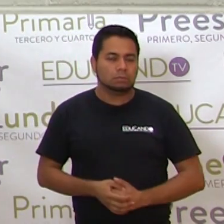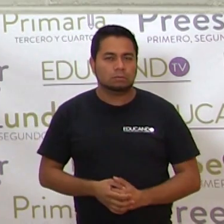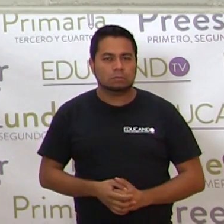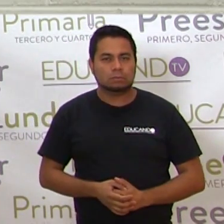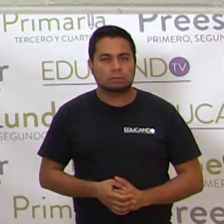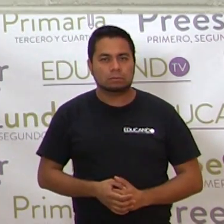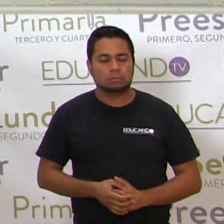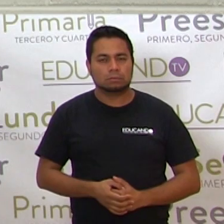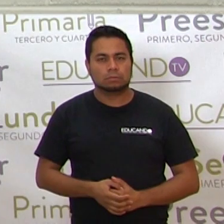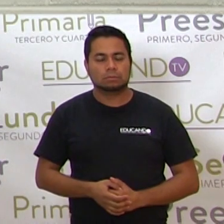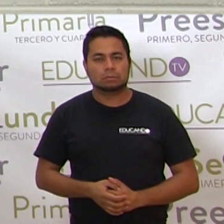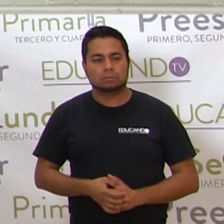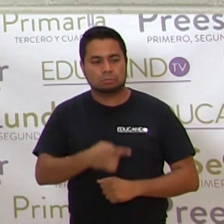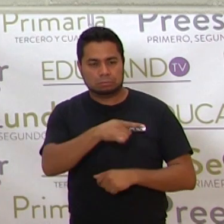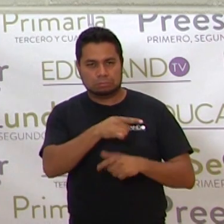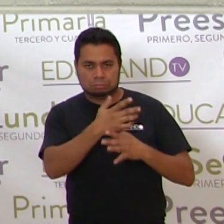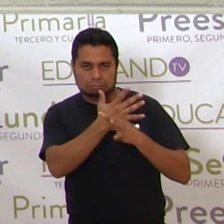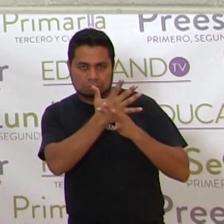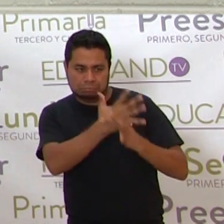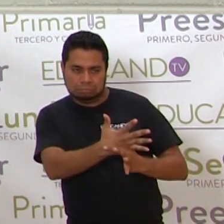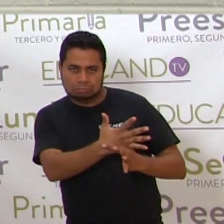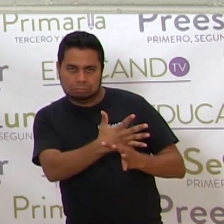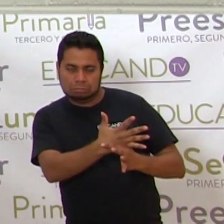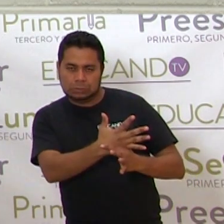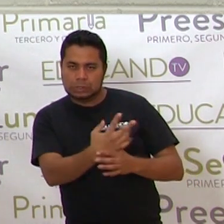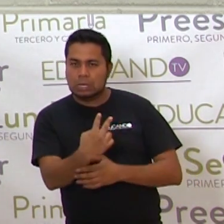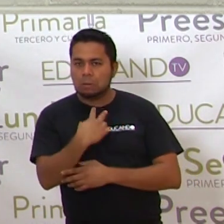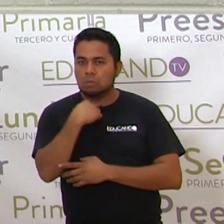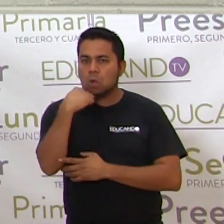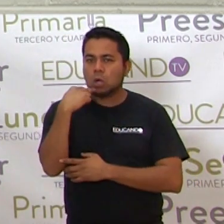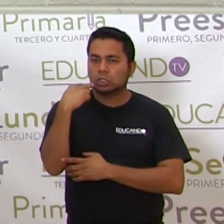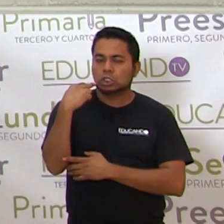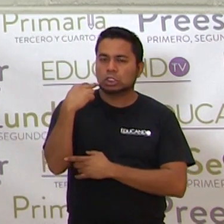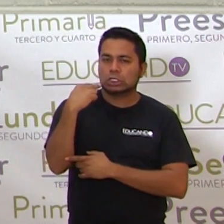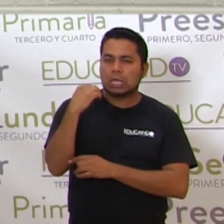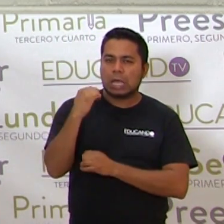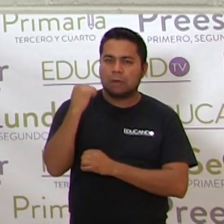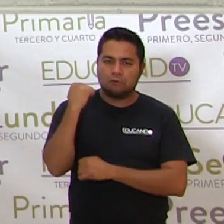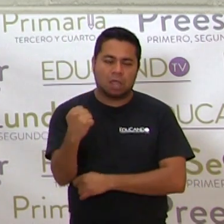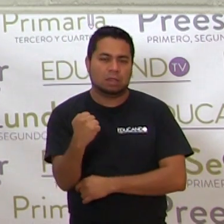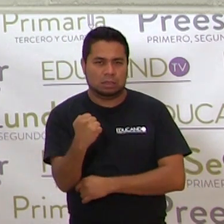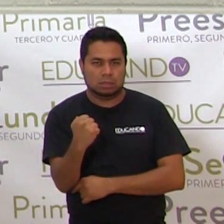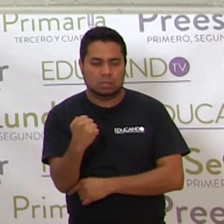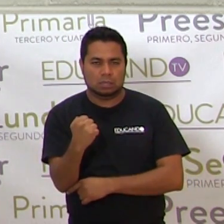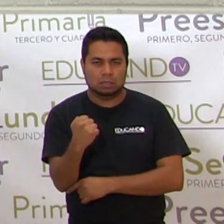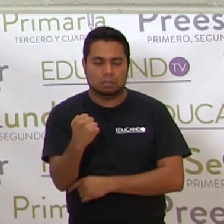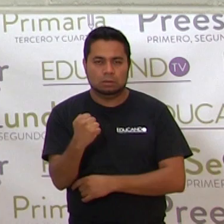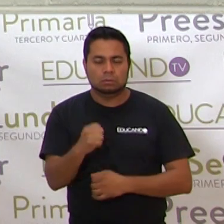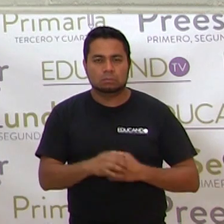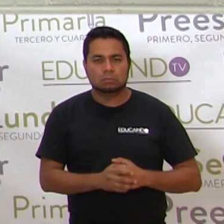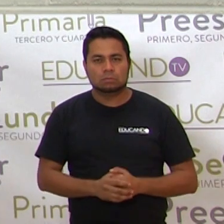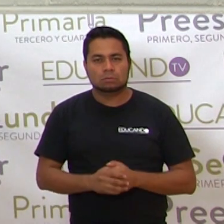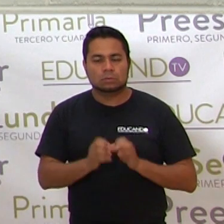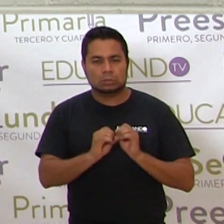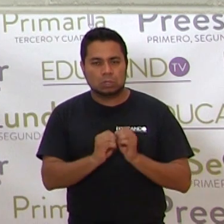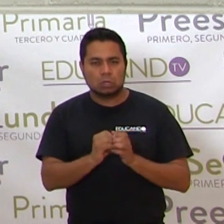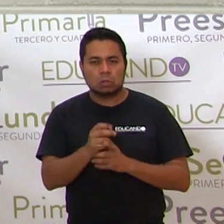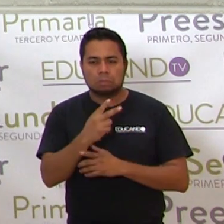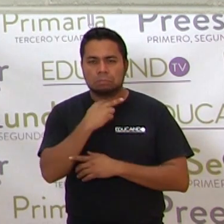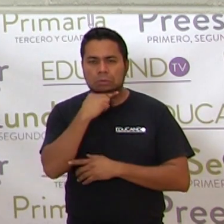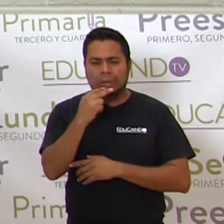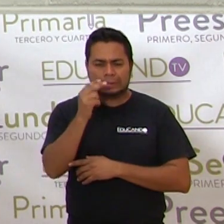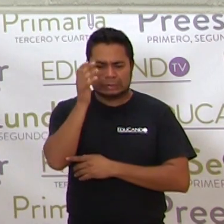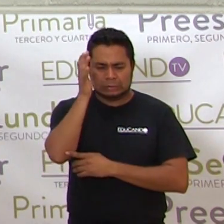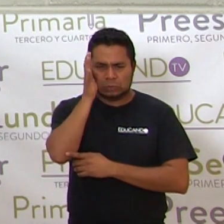o apunte la acotación voz alta, en voz alta o voz muy